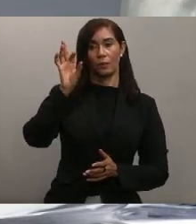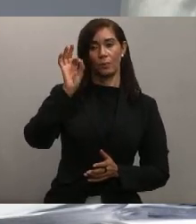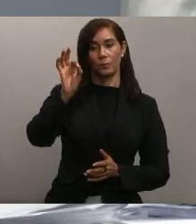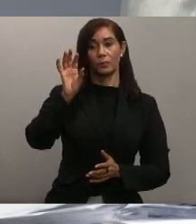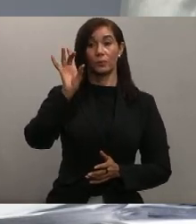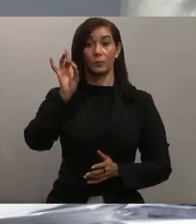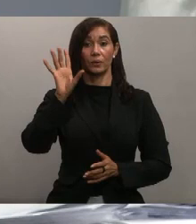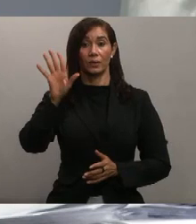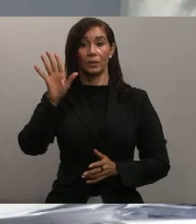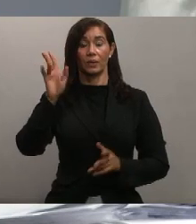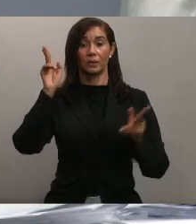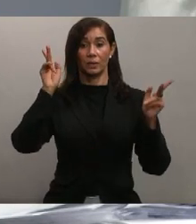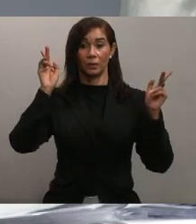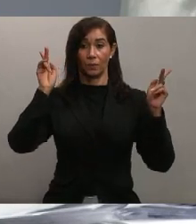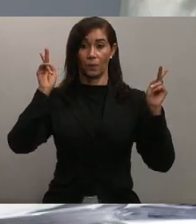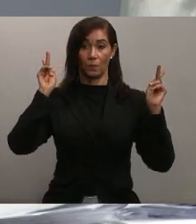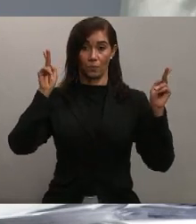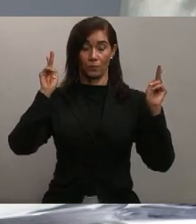2.85% Puerto Plata,